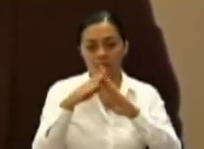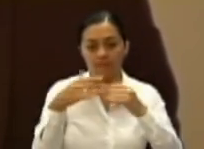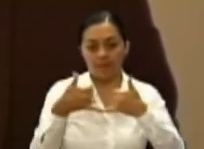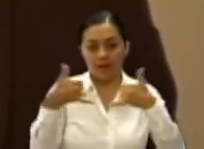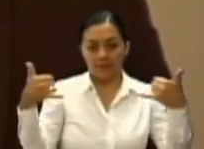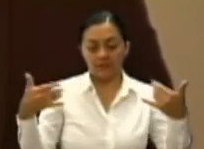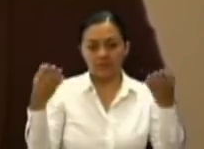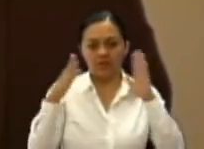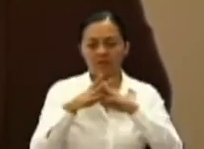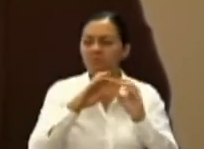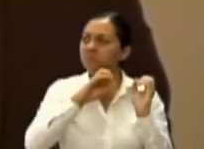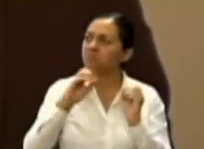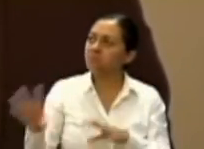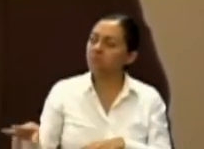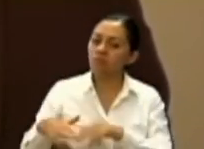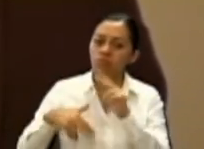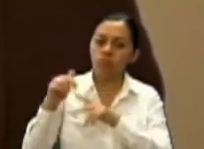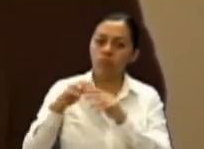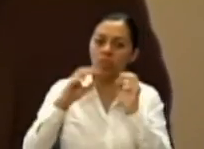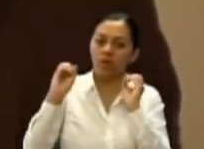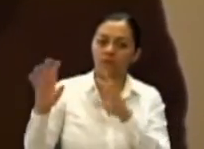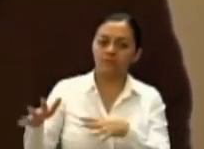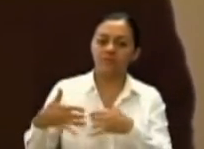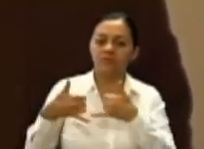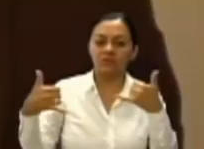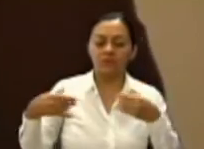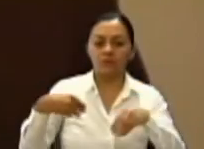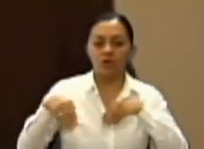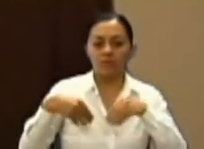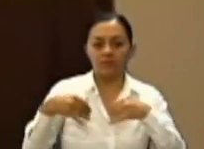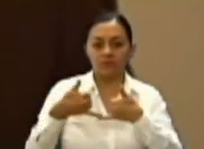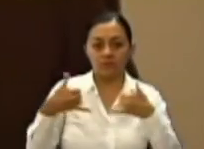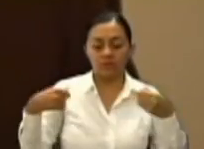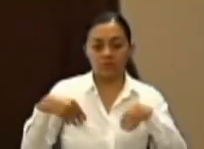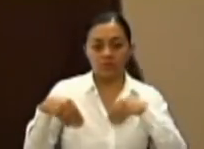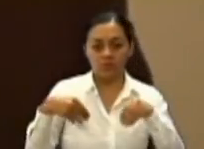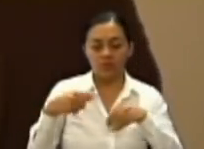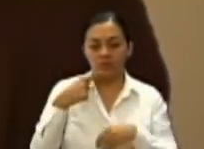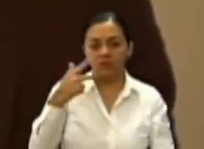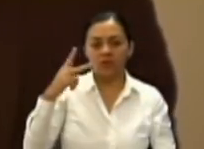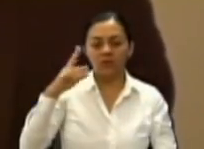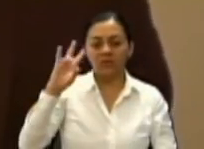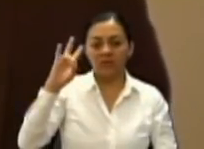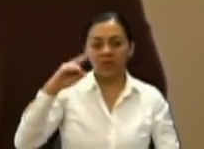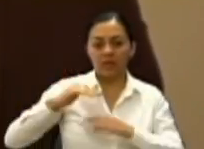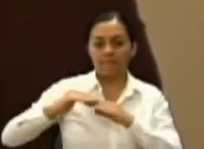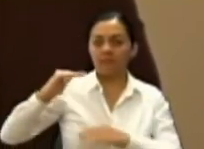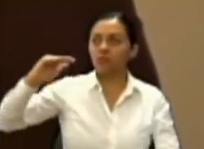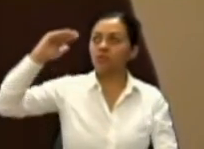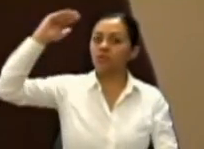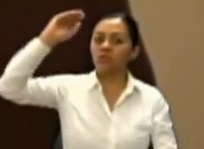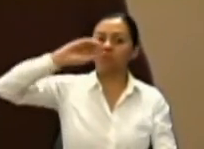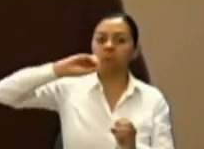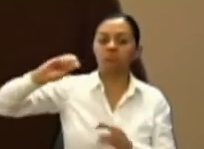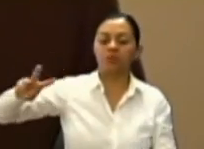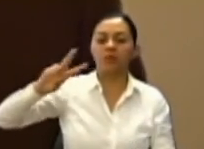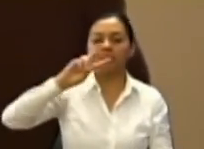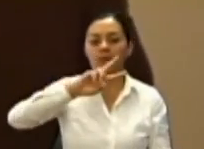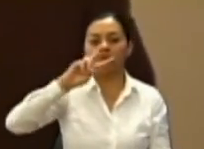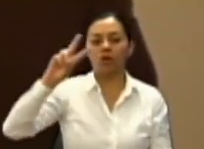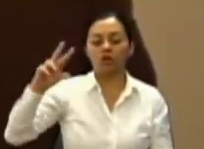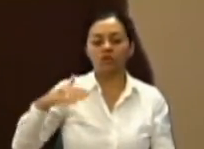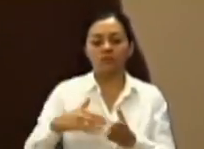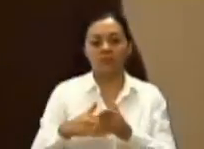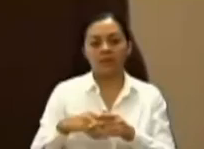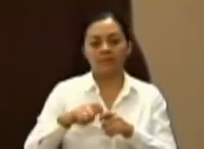dejaron a medio hacer eso que iba a ser un centro comercial pero se trata un edificio de siete pisos tres subsuelos gigantesco 22 mil metros cuadrados es una